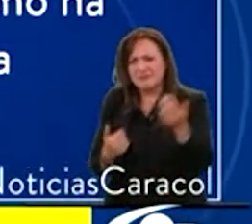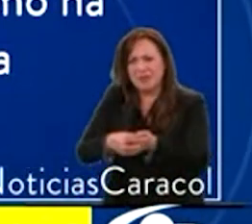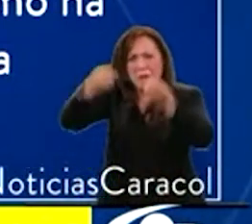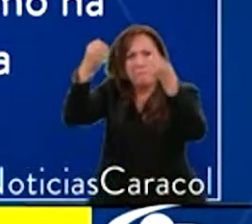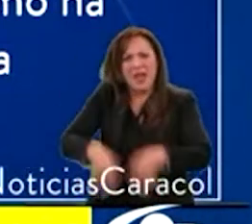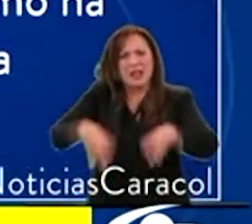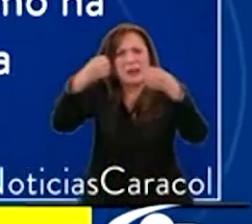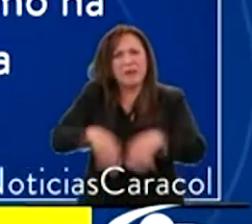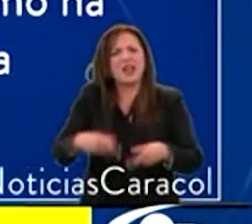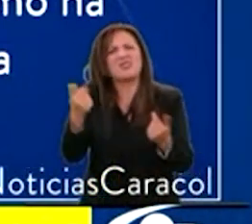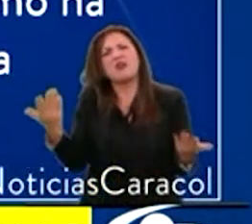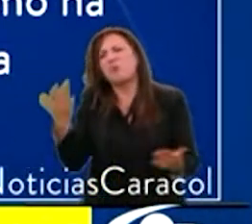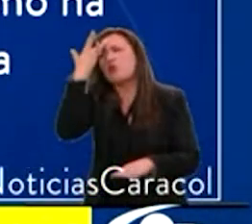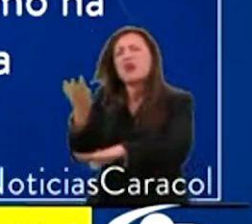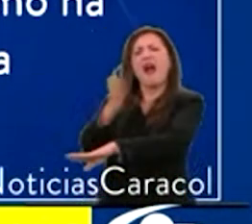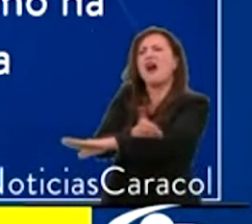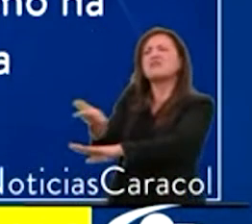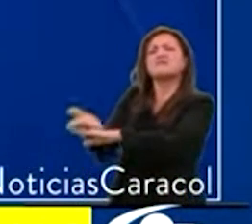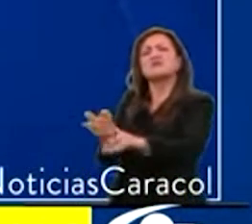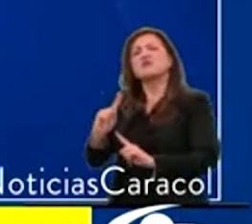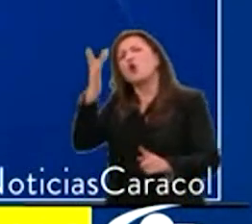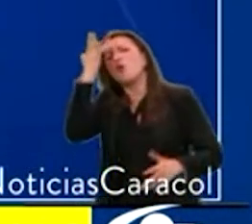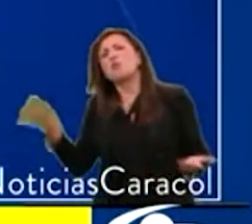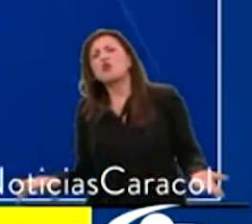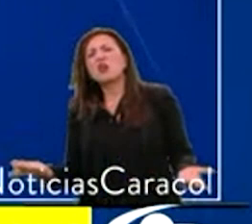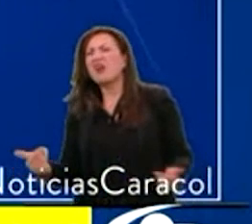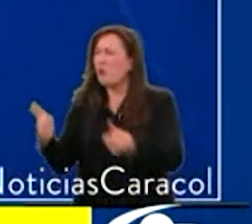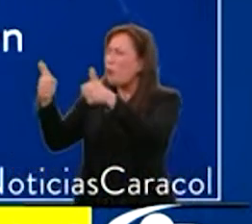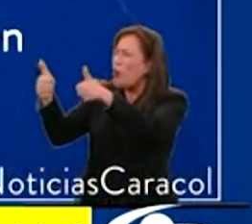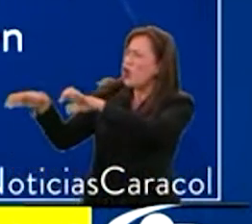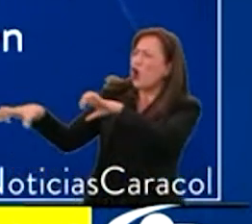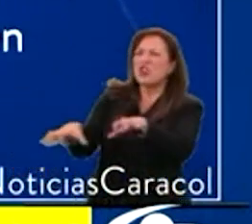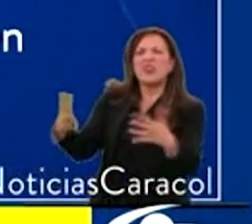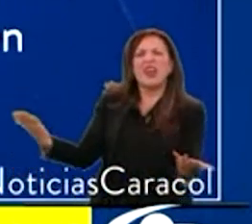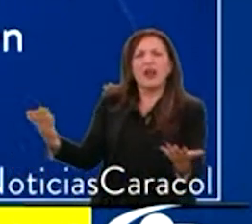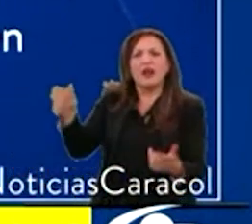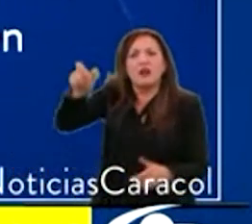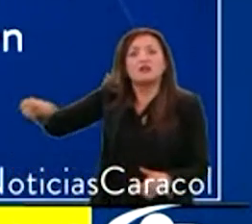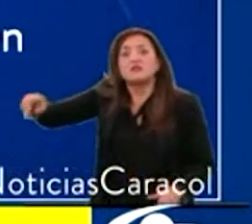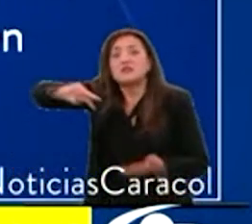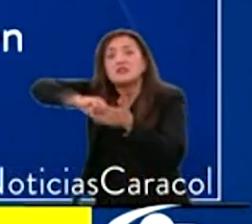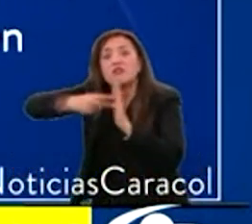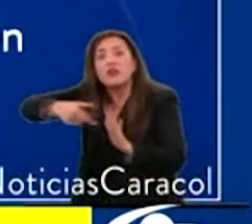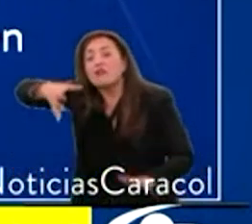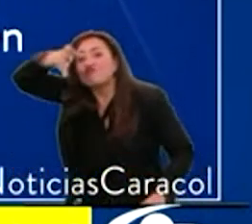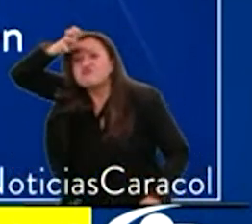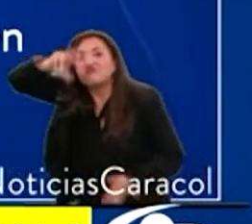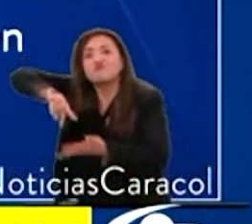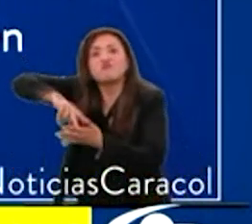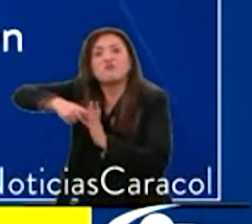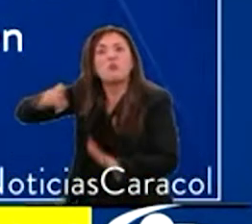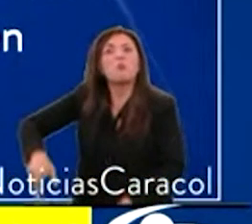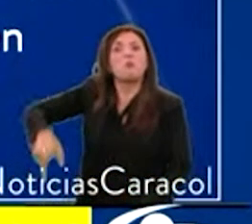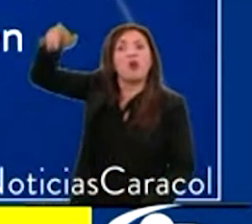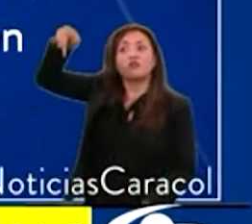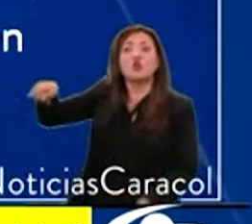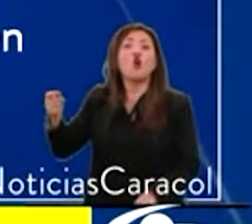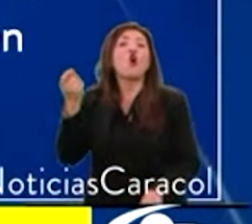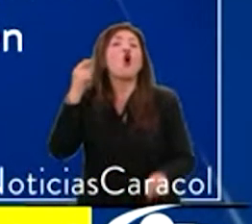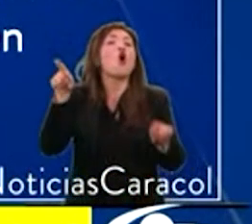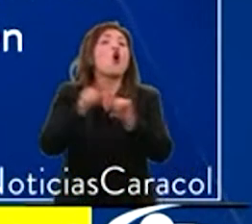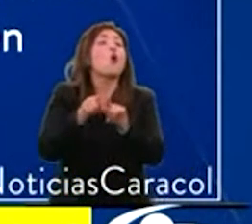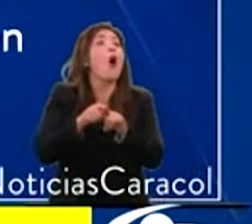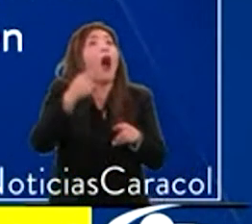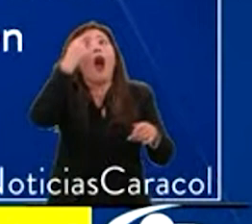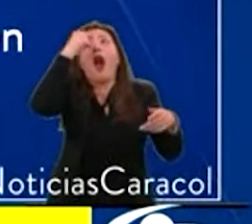¿Por qué no se la puede exigir antes? ¿Cómo así una buena conducta? ¿En qué sentido? Si son profesionales, es que no son personas que cayeron en paracaídas